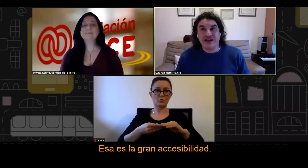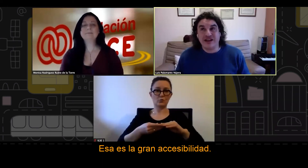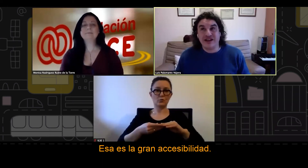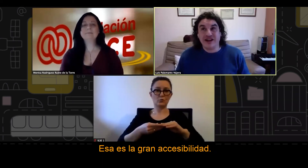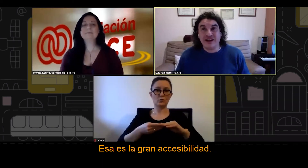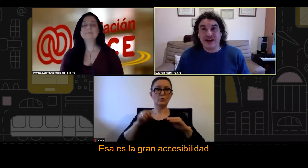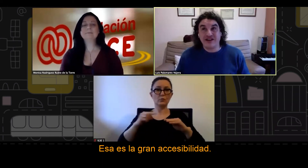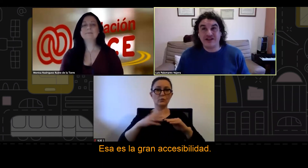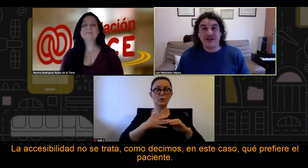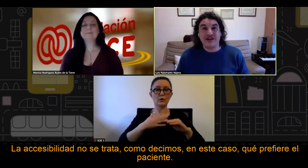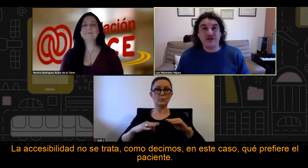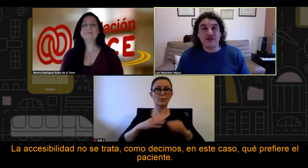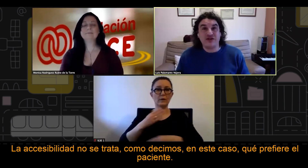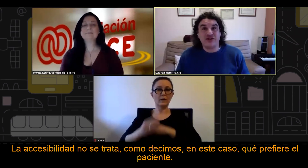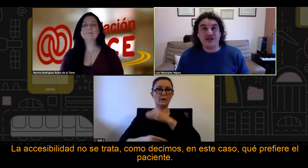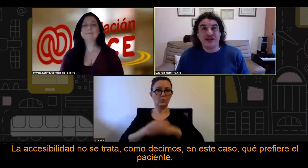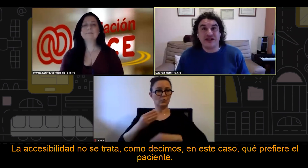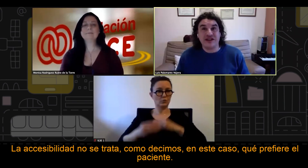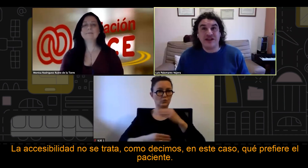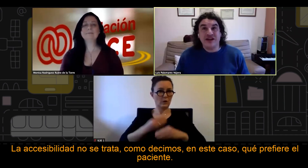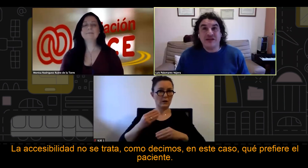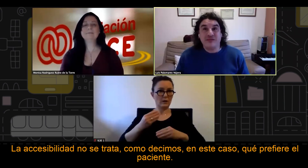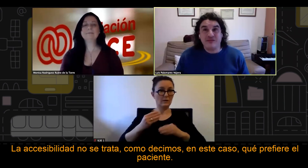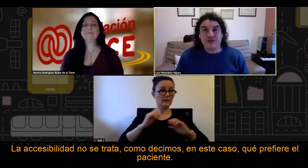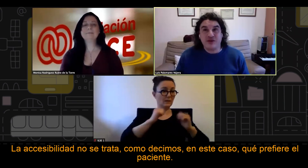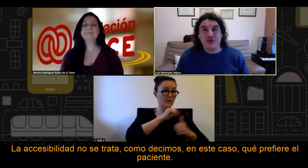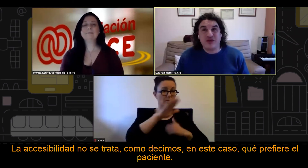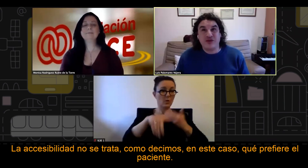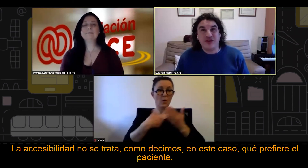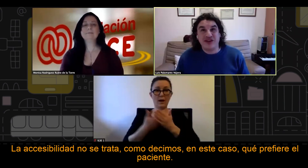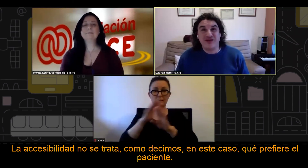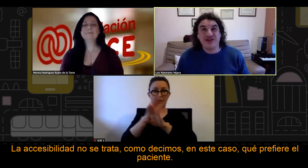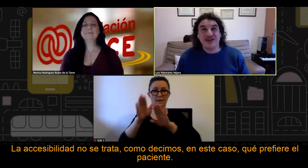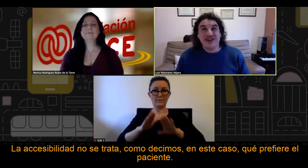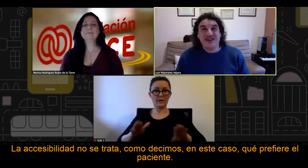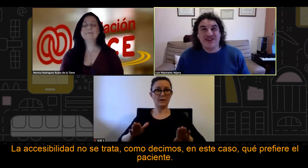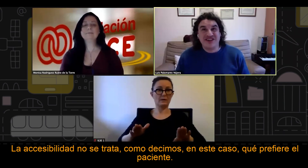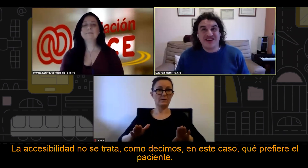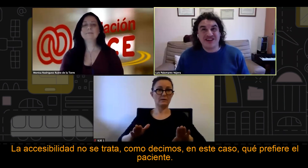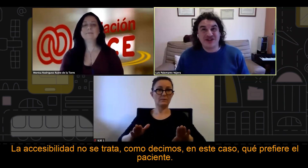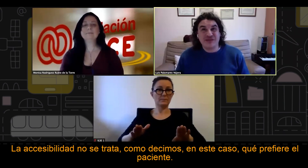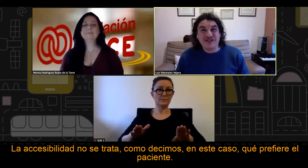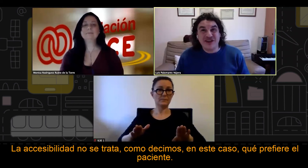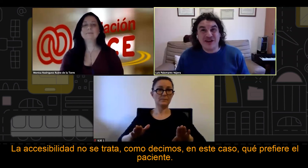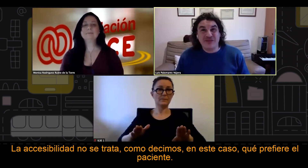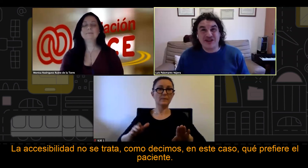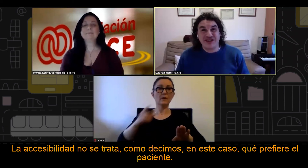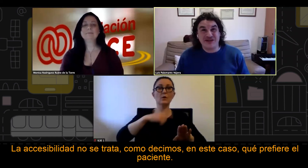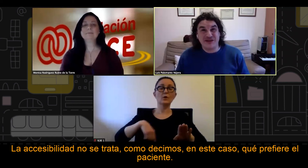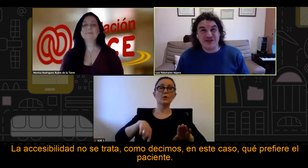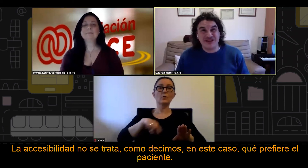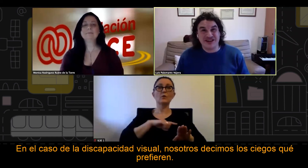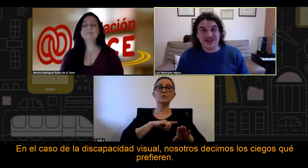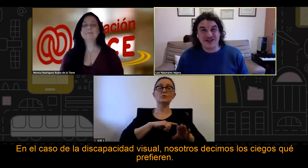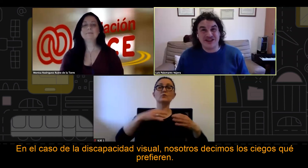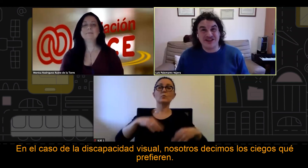accesibilidad. La accesibilidad no se trata de, como decimos, bueno, en este caso, ¿qué prefiere el paciente? Bueno,